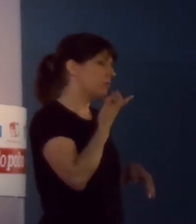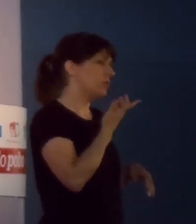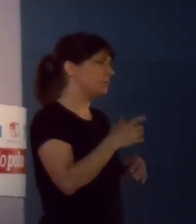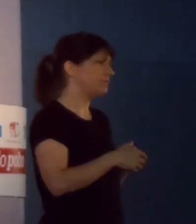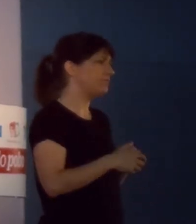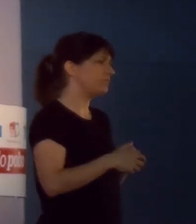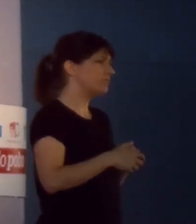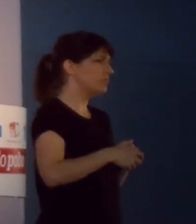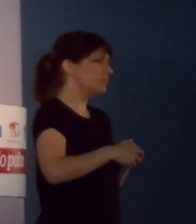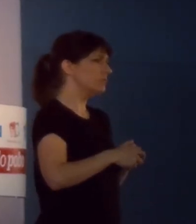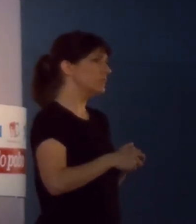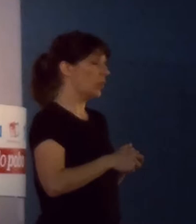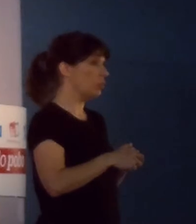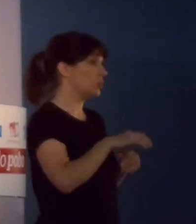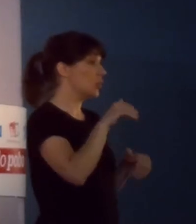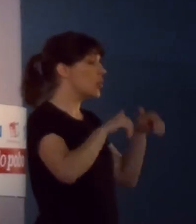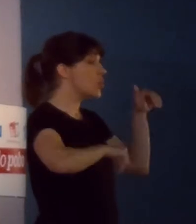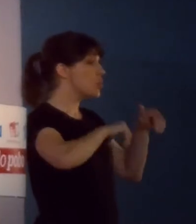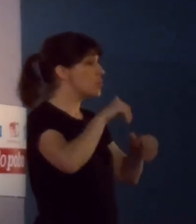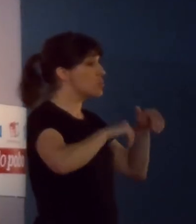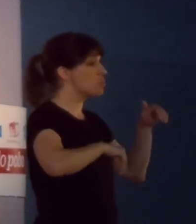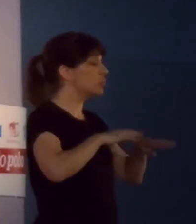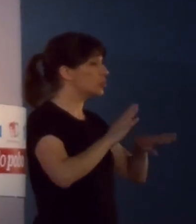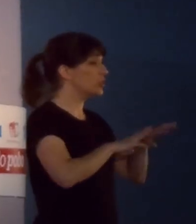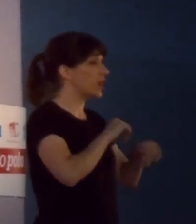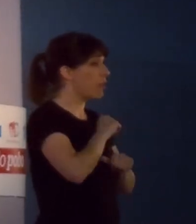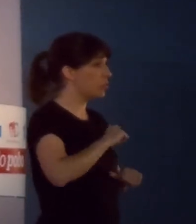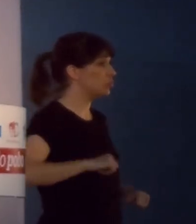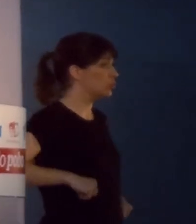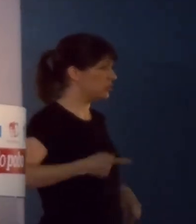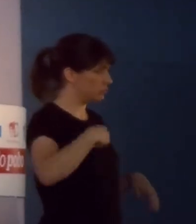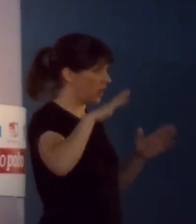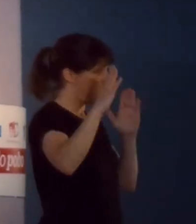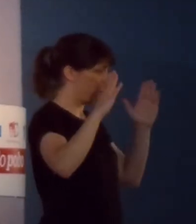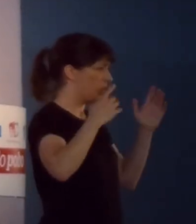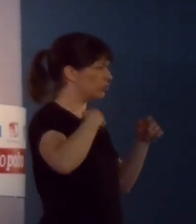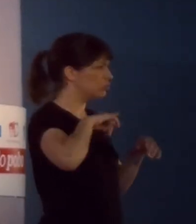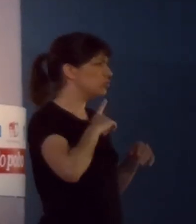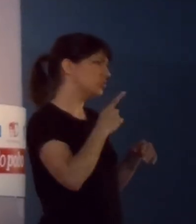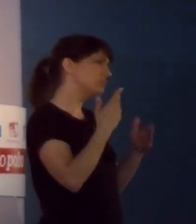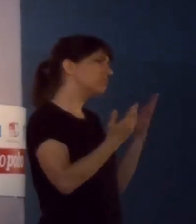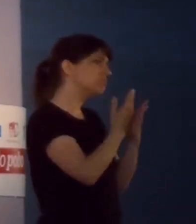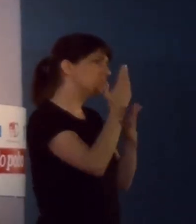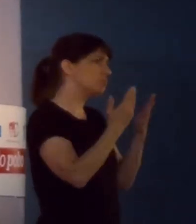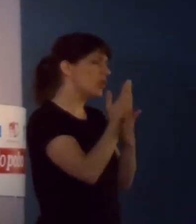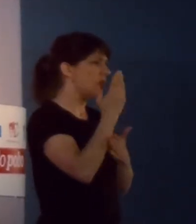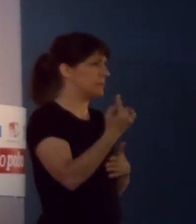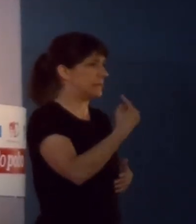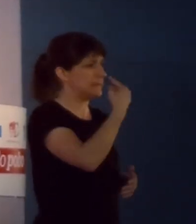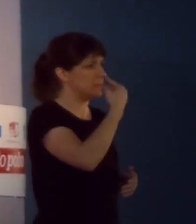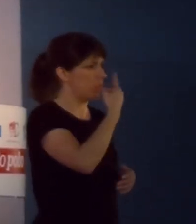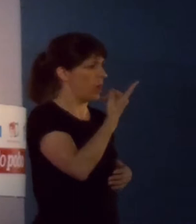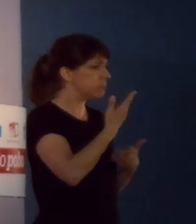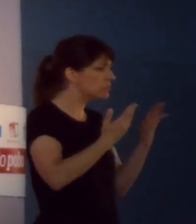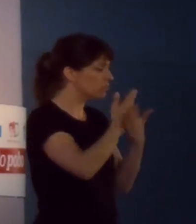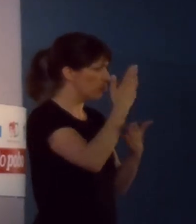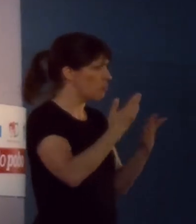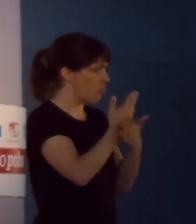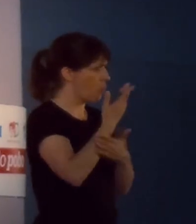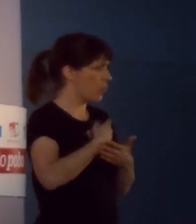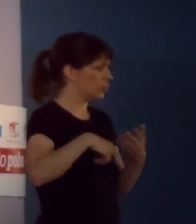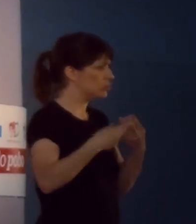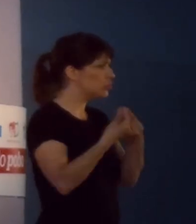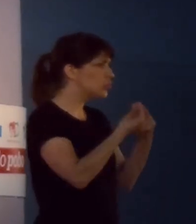o Bloco de Esquerda Portugués, fixemos unhas xornadas en Lisboa, conxuntas, onde fixemos